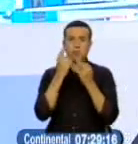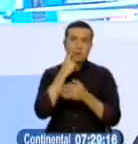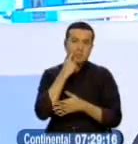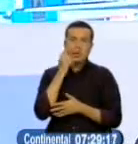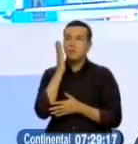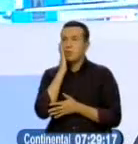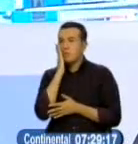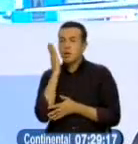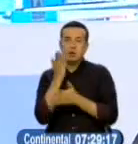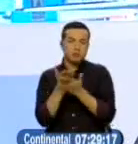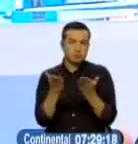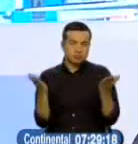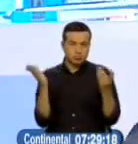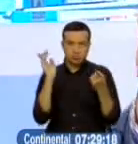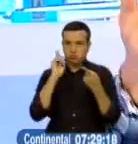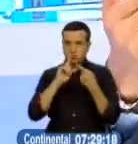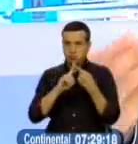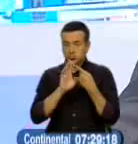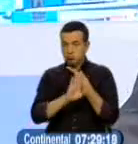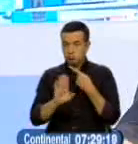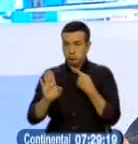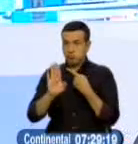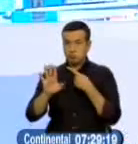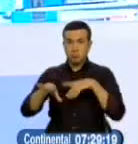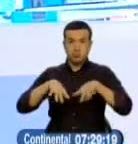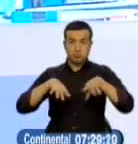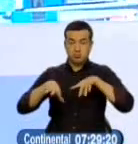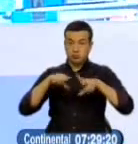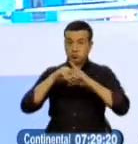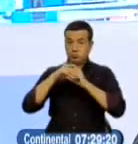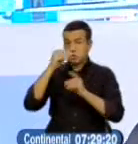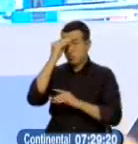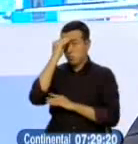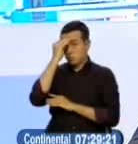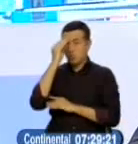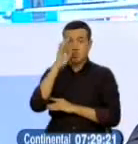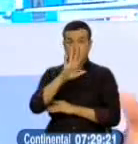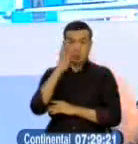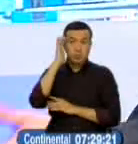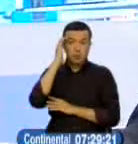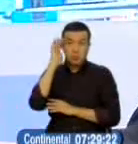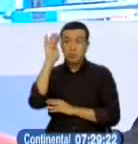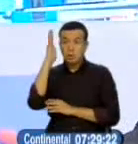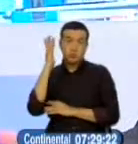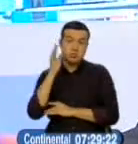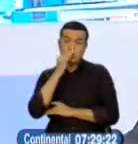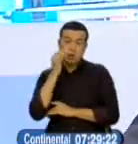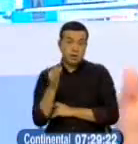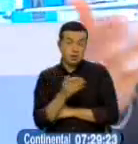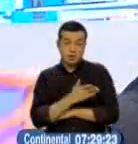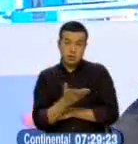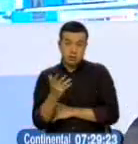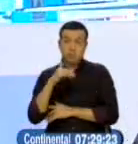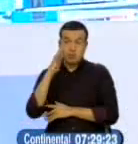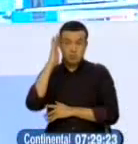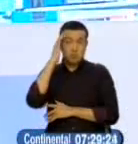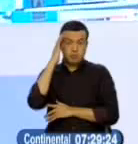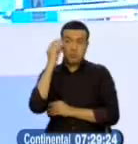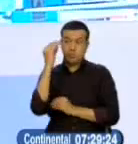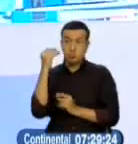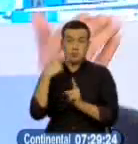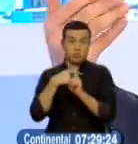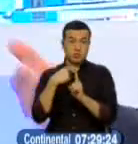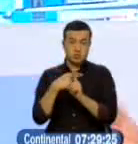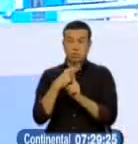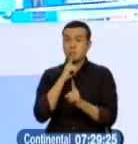madres de familia, que actúan en el sistema de educación y tienen preocupación, además es una realidad y además una preocupación bastante